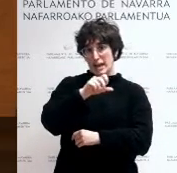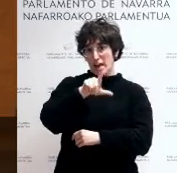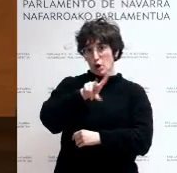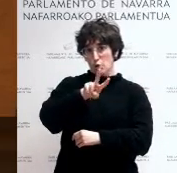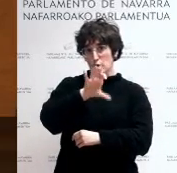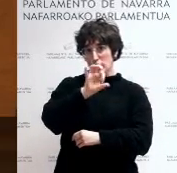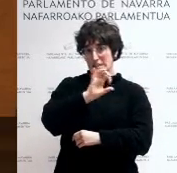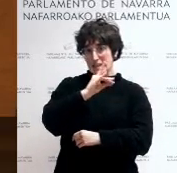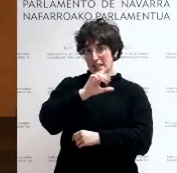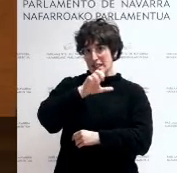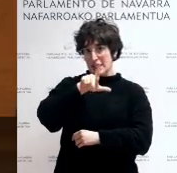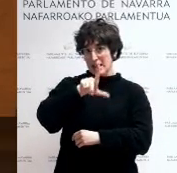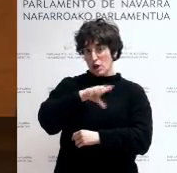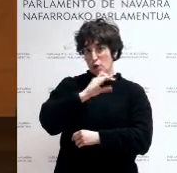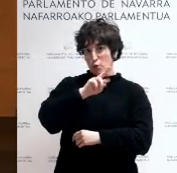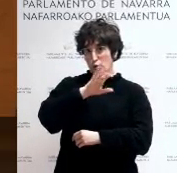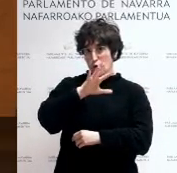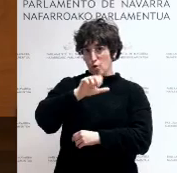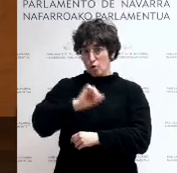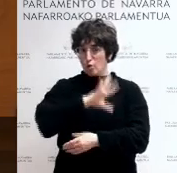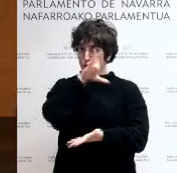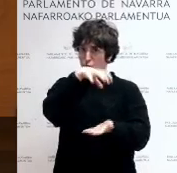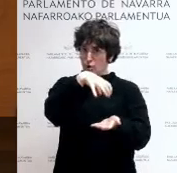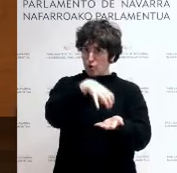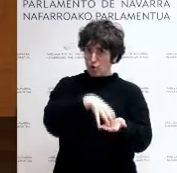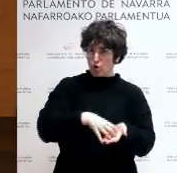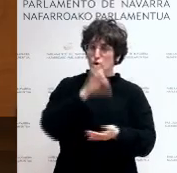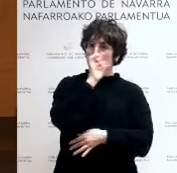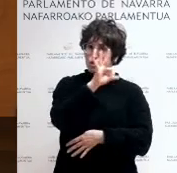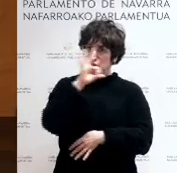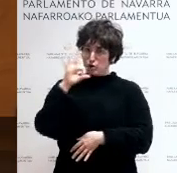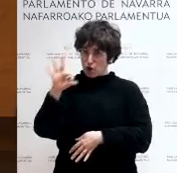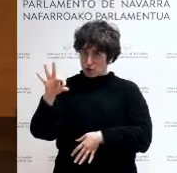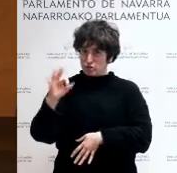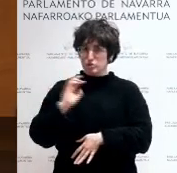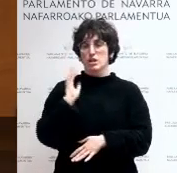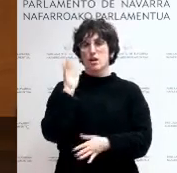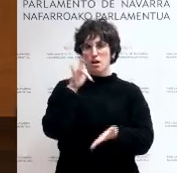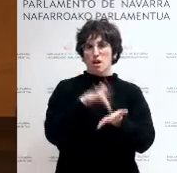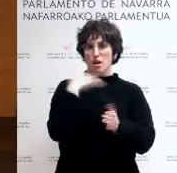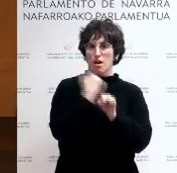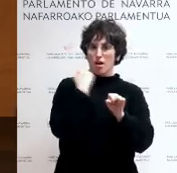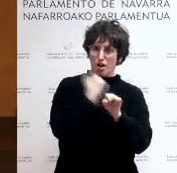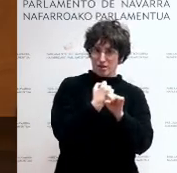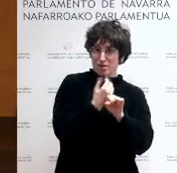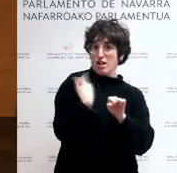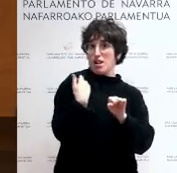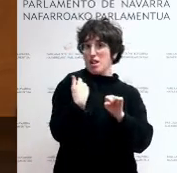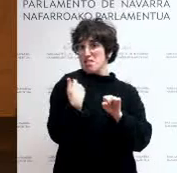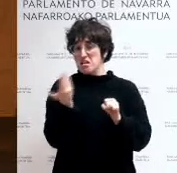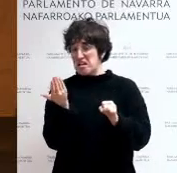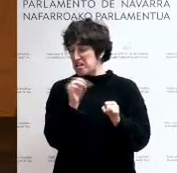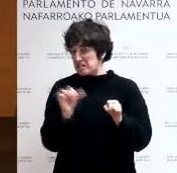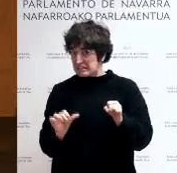jefe de servicio, además, del Hospital Universitario de Donostia, que hace escasas semanas en un medio de comunicación explicaba cómo, después de